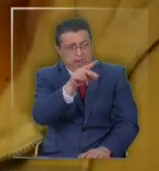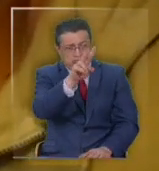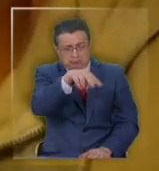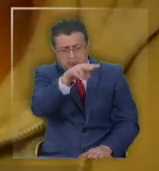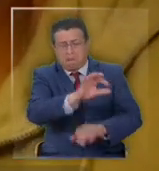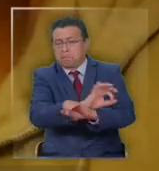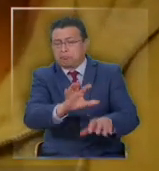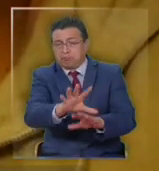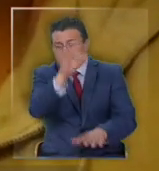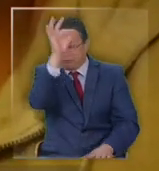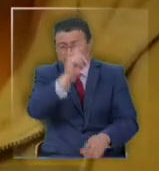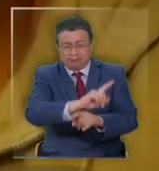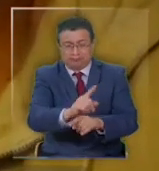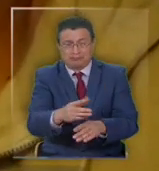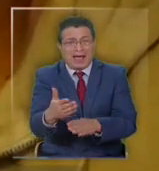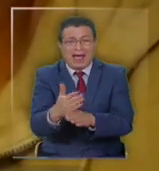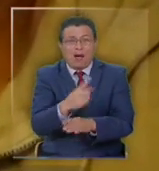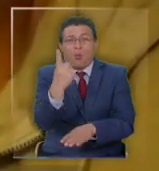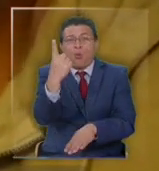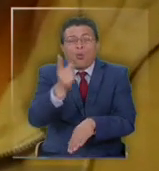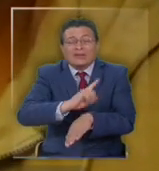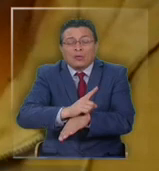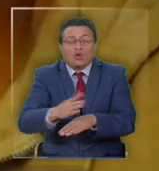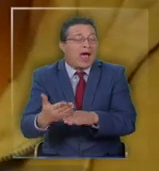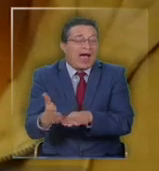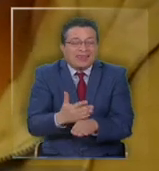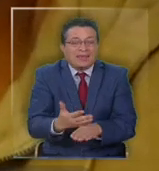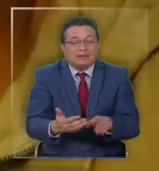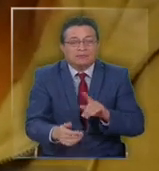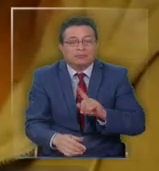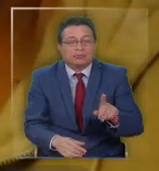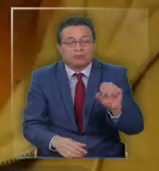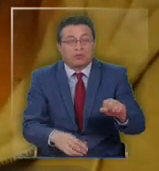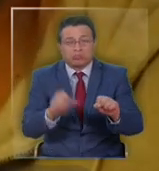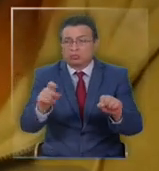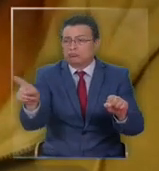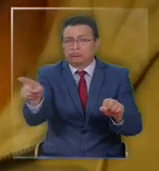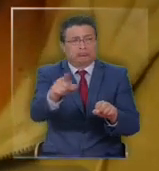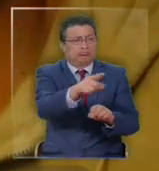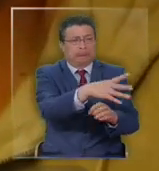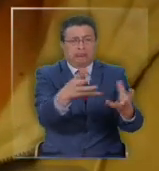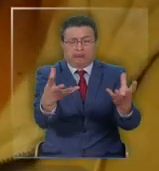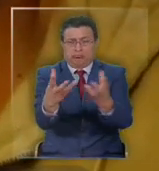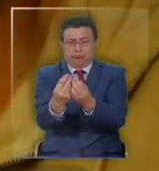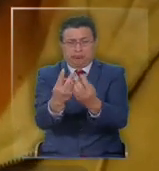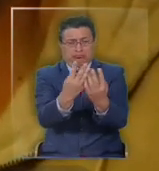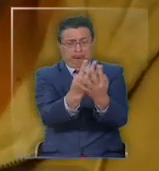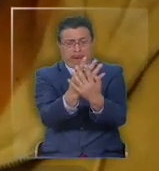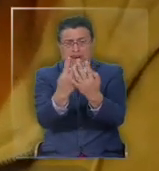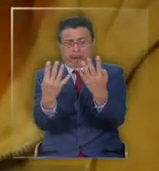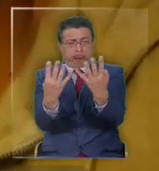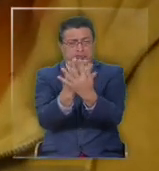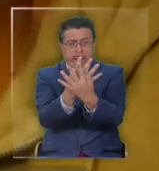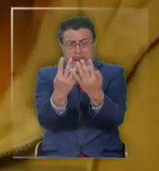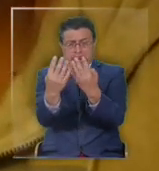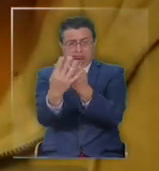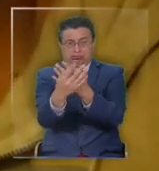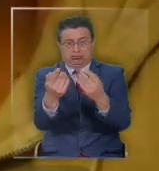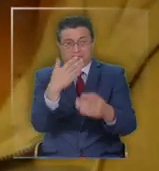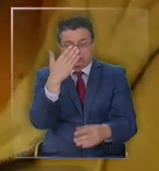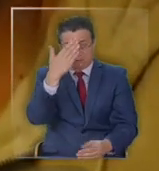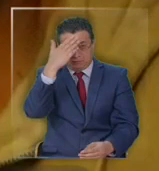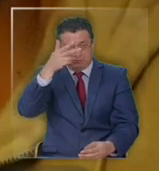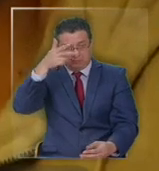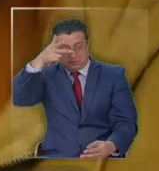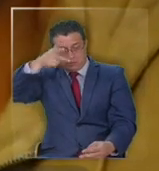o milésimas de segundo en realidad, puede determinar a un conjunto de personas, que son todas las que están frente hacia